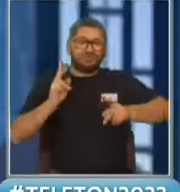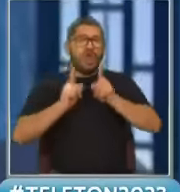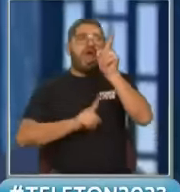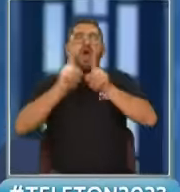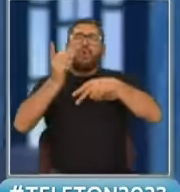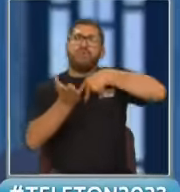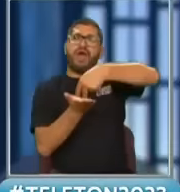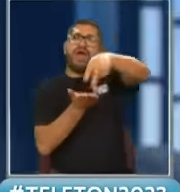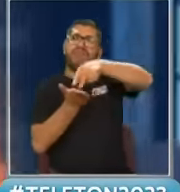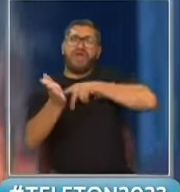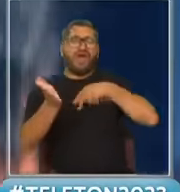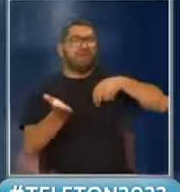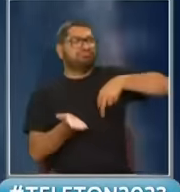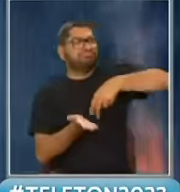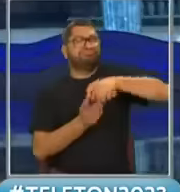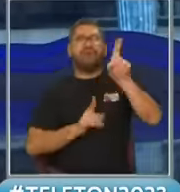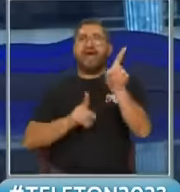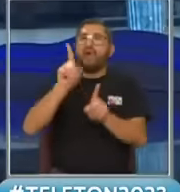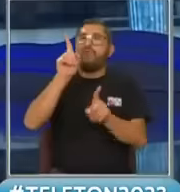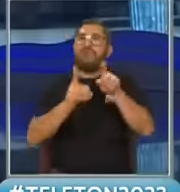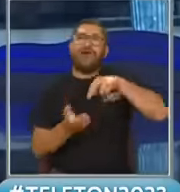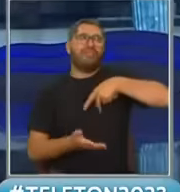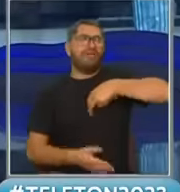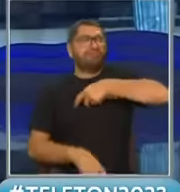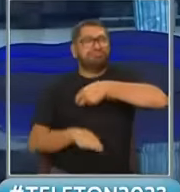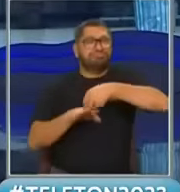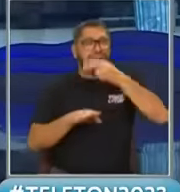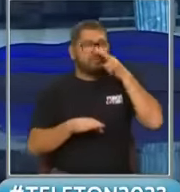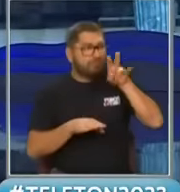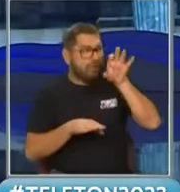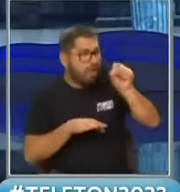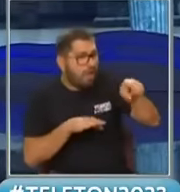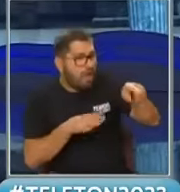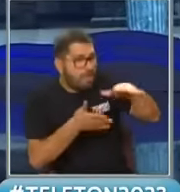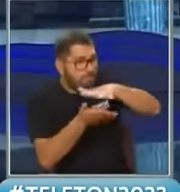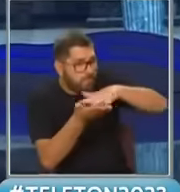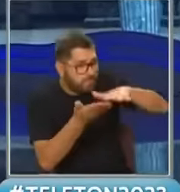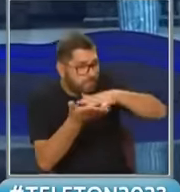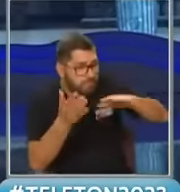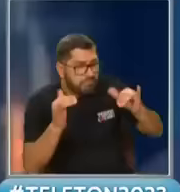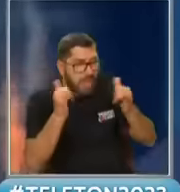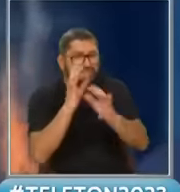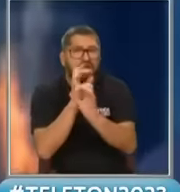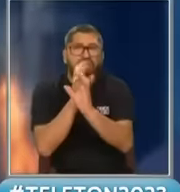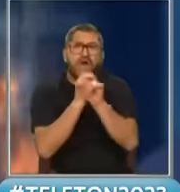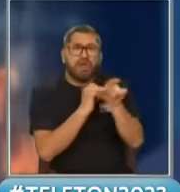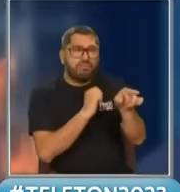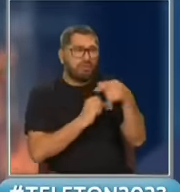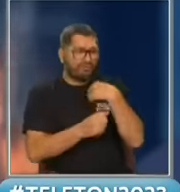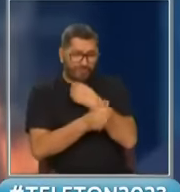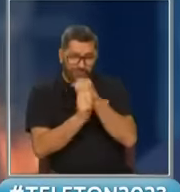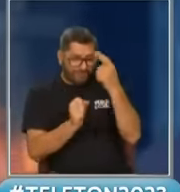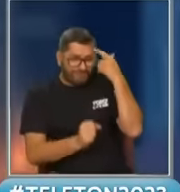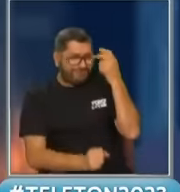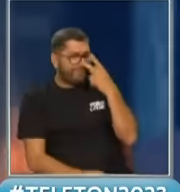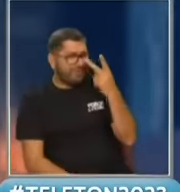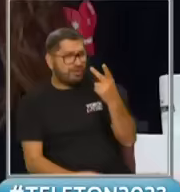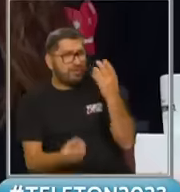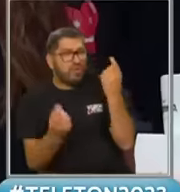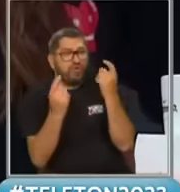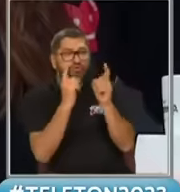Humá, empecé a caminar por el Paseo Humá. Llego a la Plaza de Armas y no me van a creer. Me encontré con un